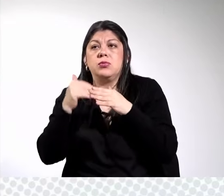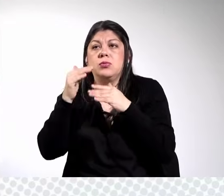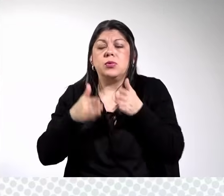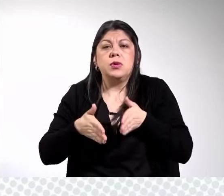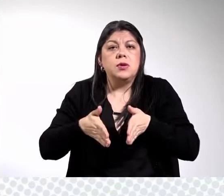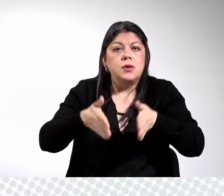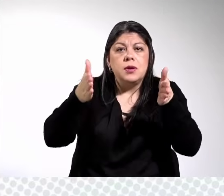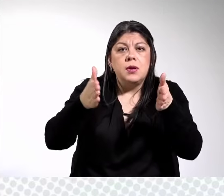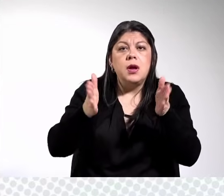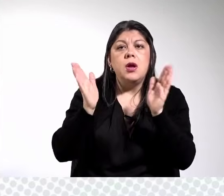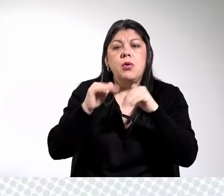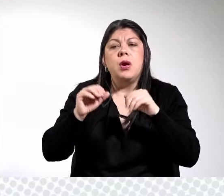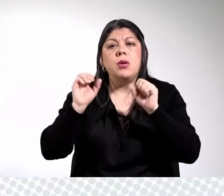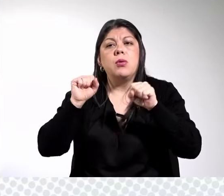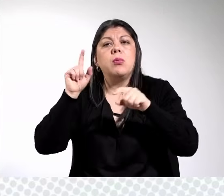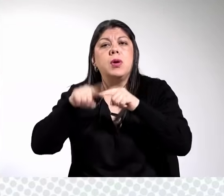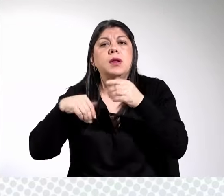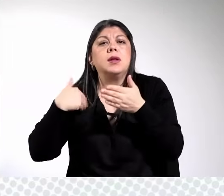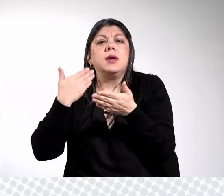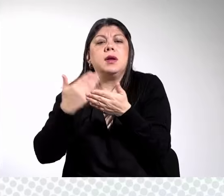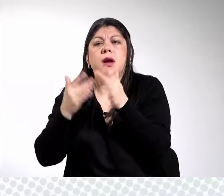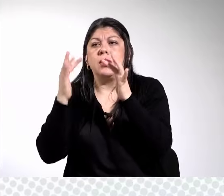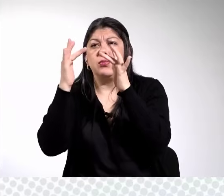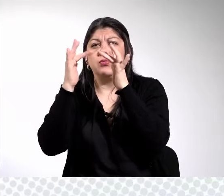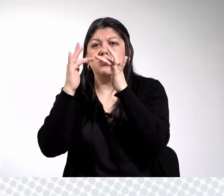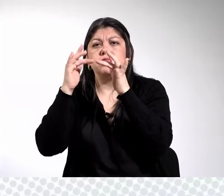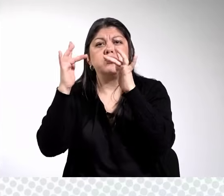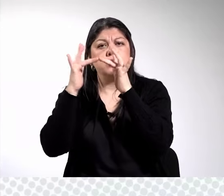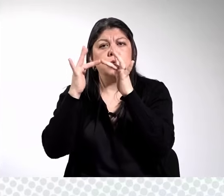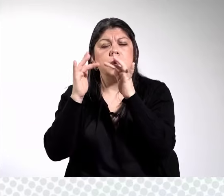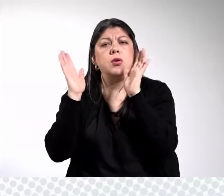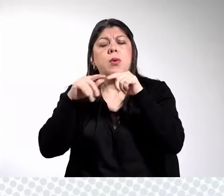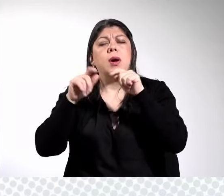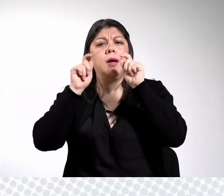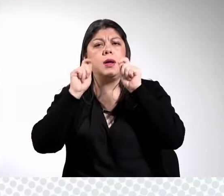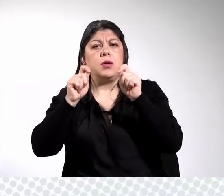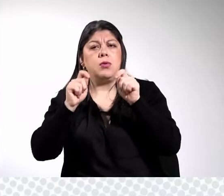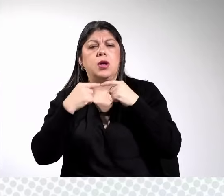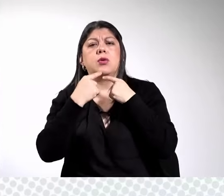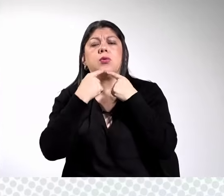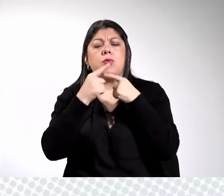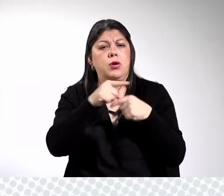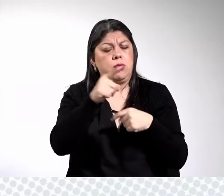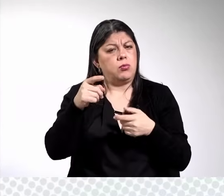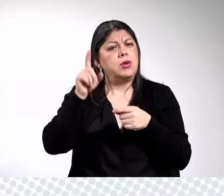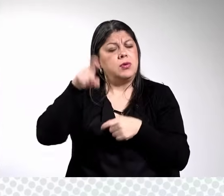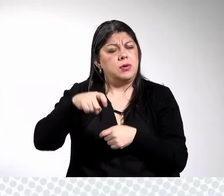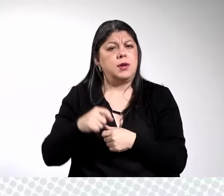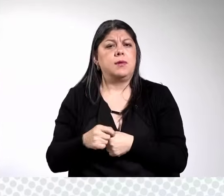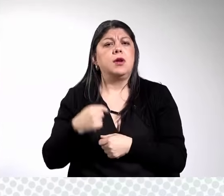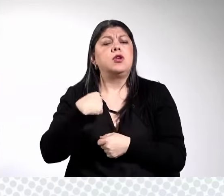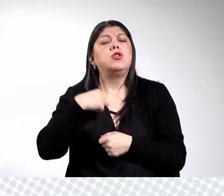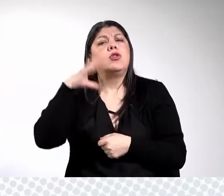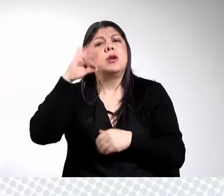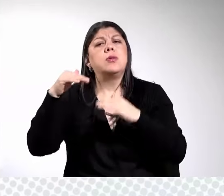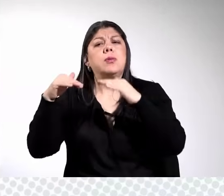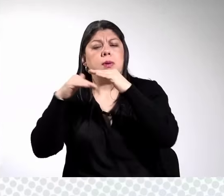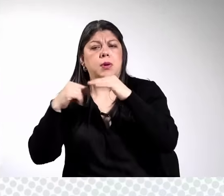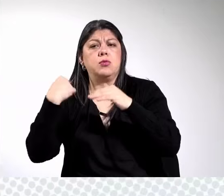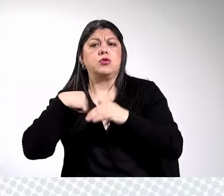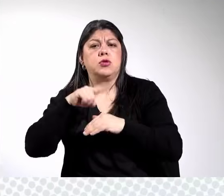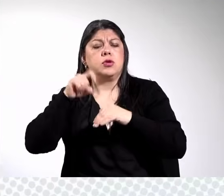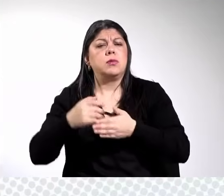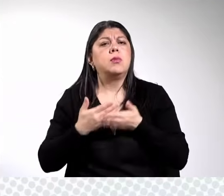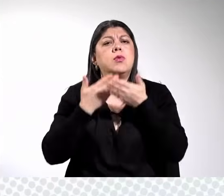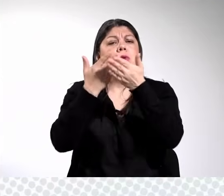las de llegar, ni de conectividad y de educación real como se lo merecen. Yo creo que es lo mínimo que nosotros tenemos que